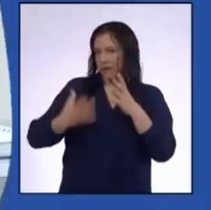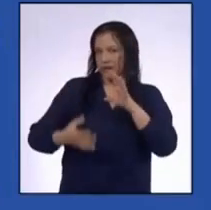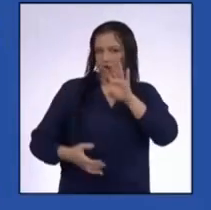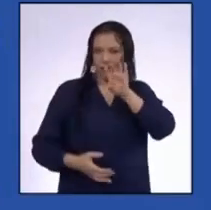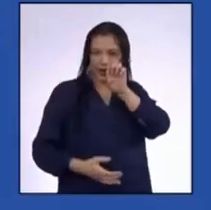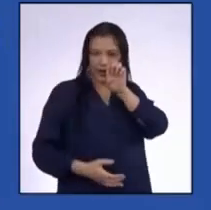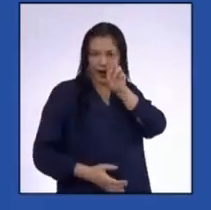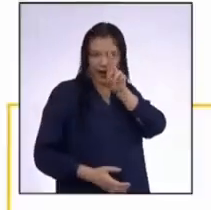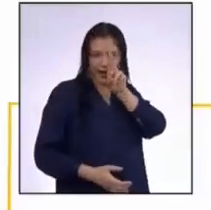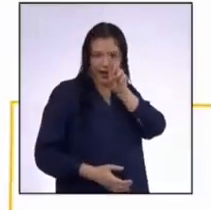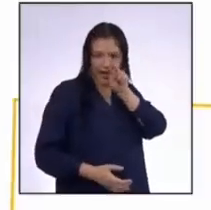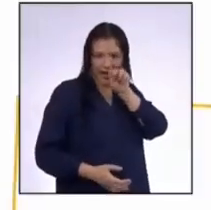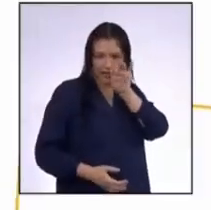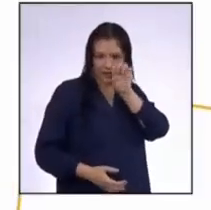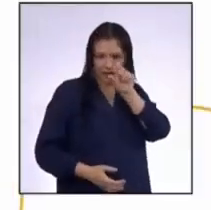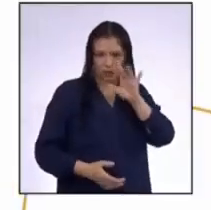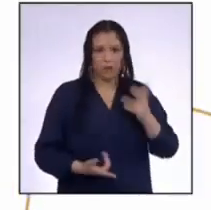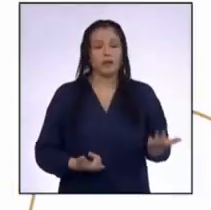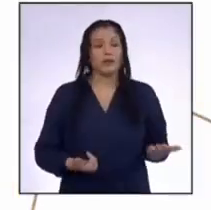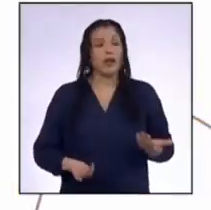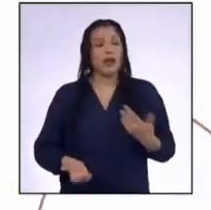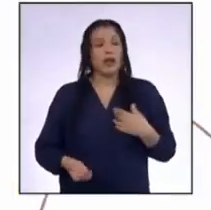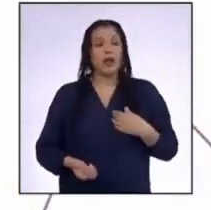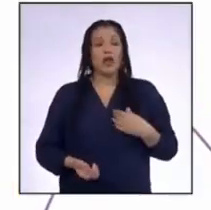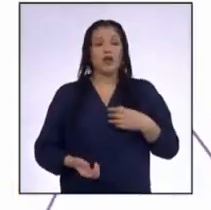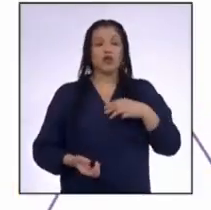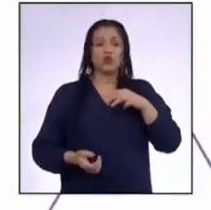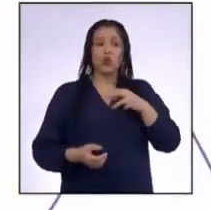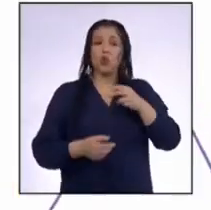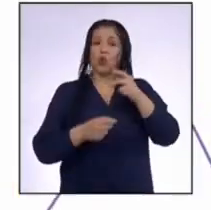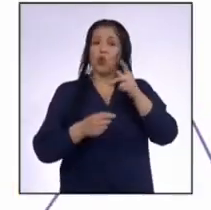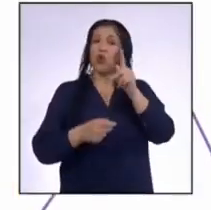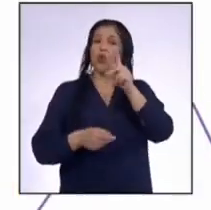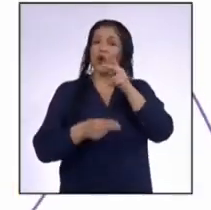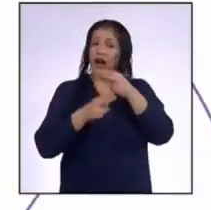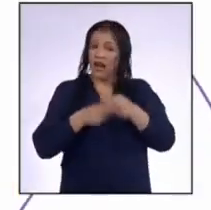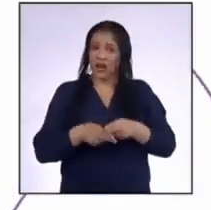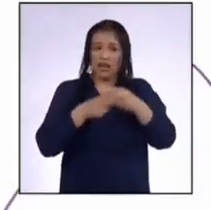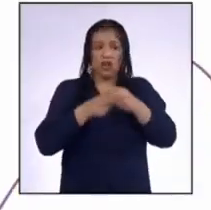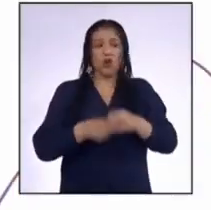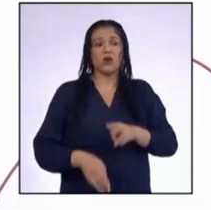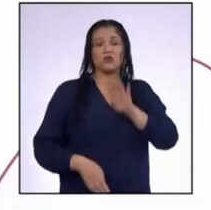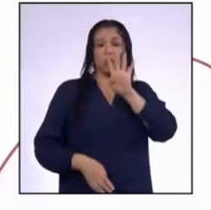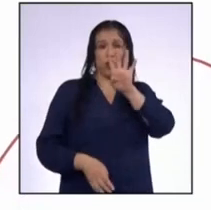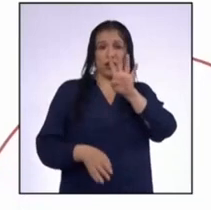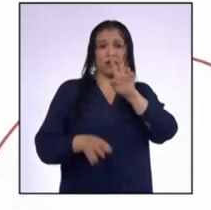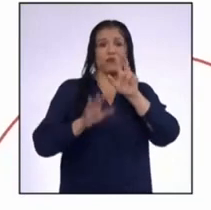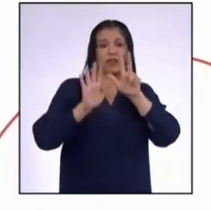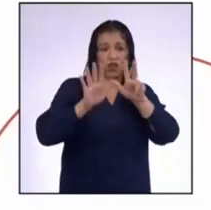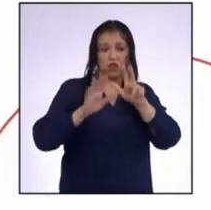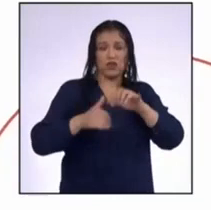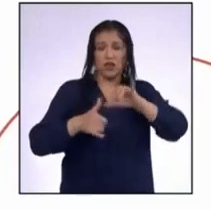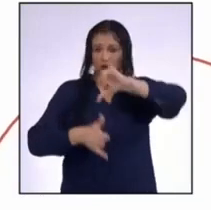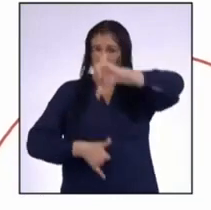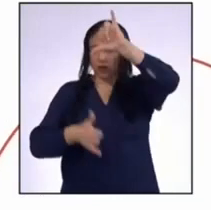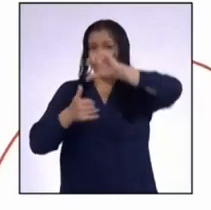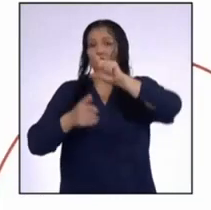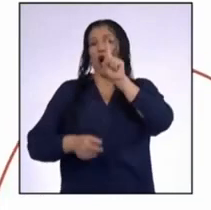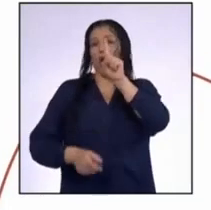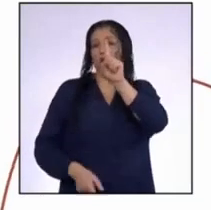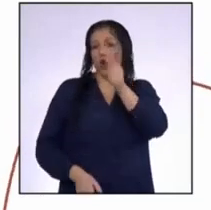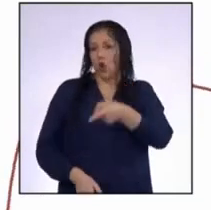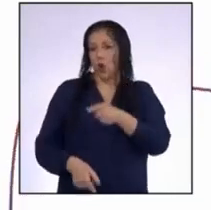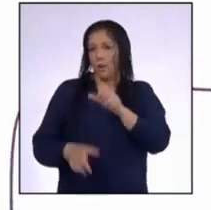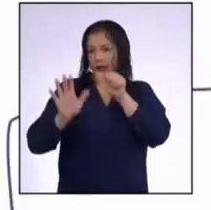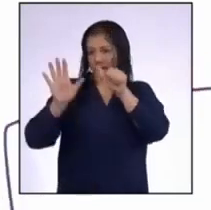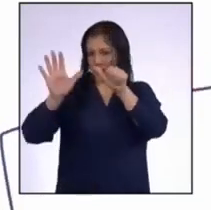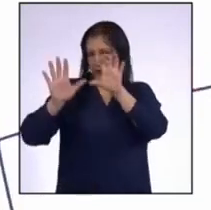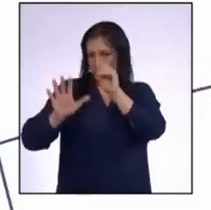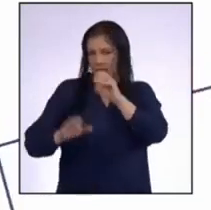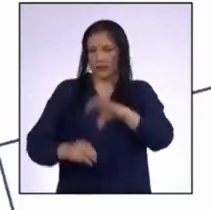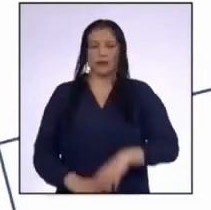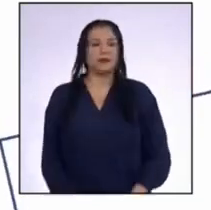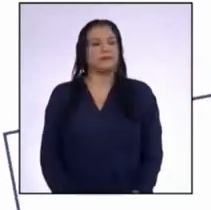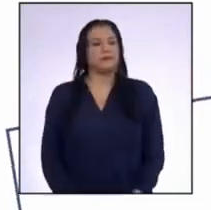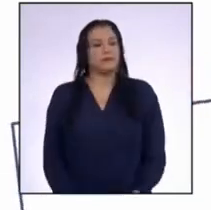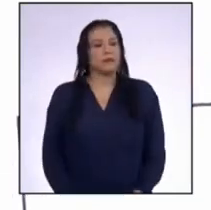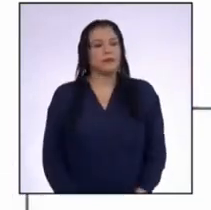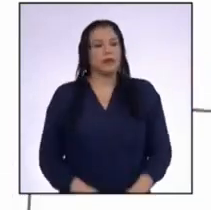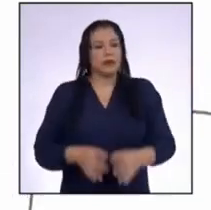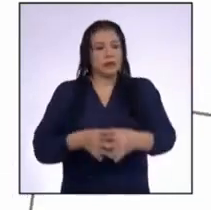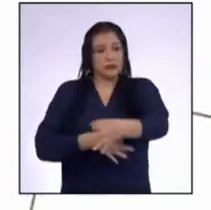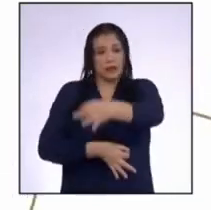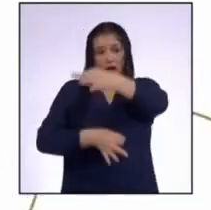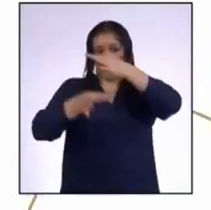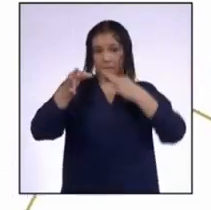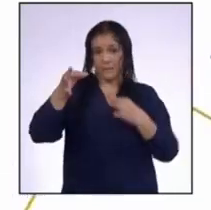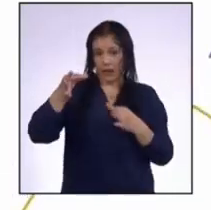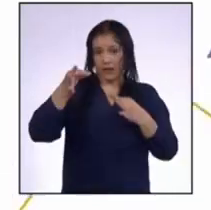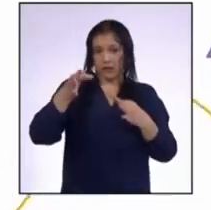Ernesto, su masa corporal es 48 kilogramos y su estatura 1,60 centímetros. Reemplazo